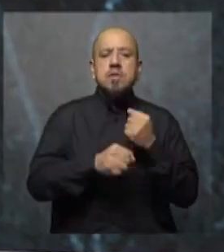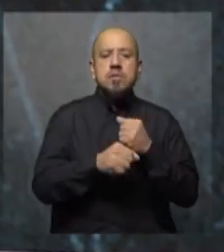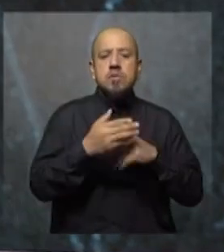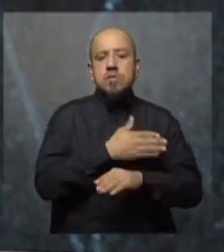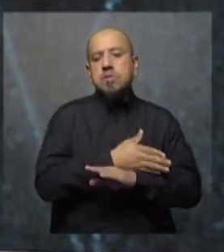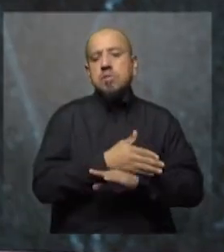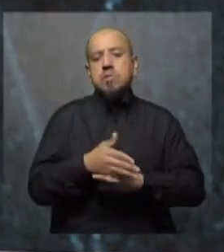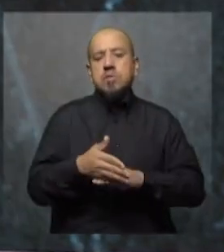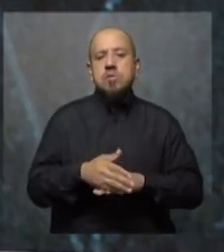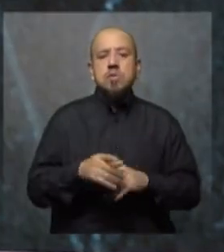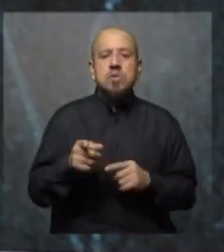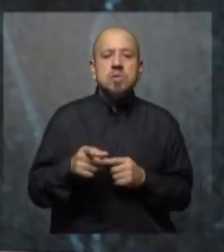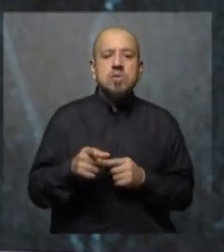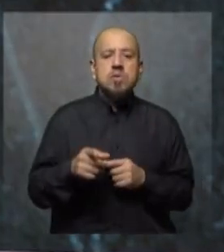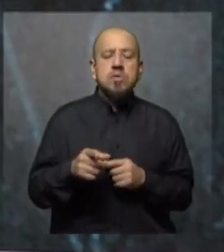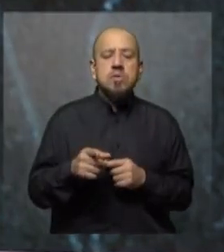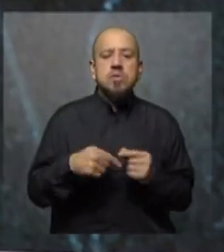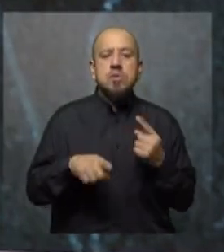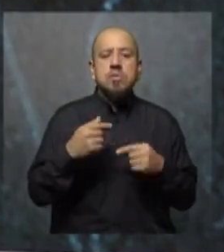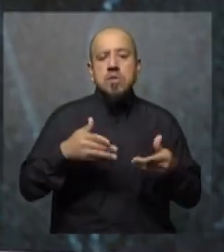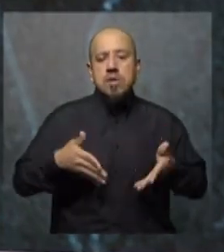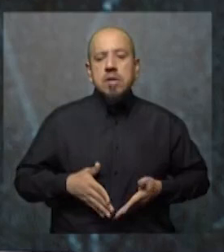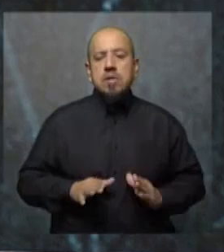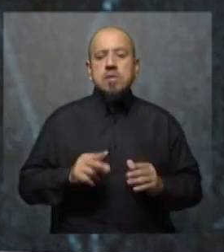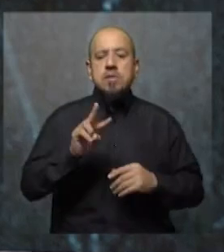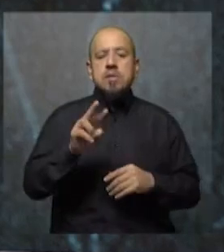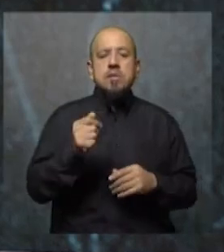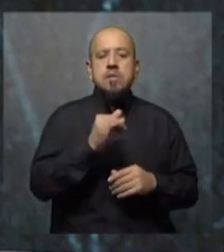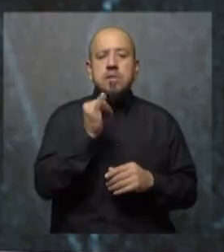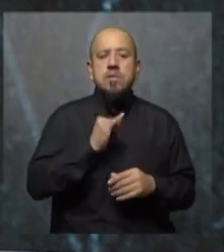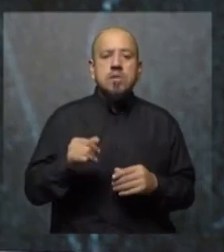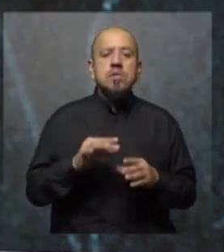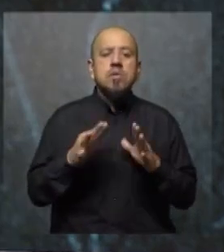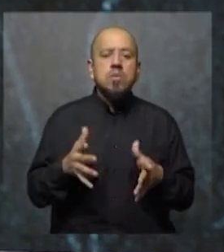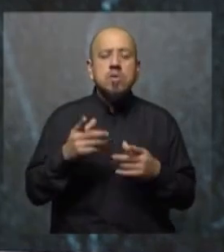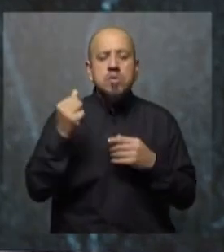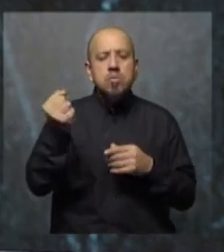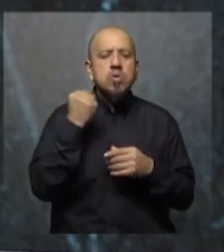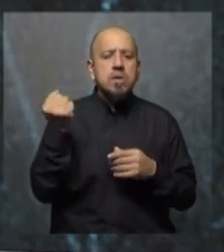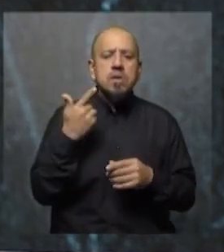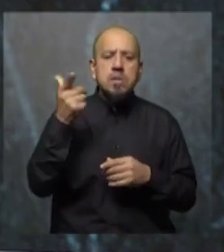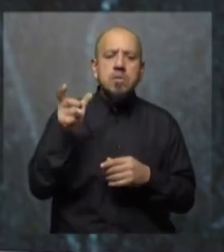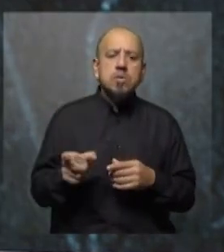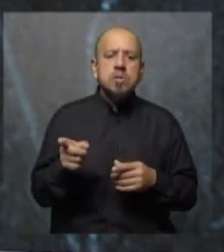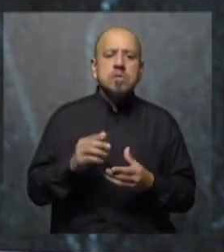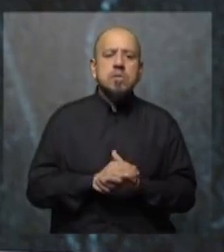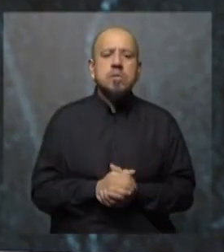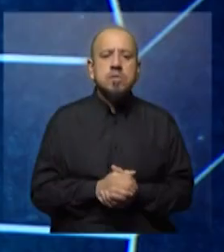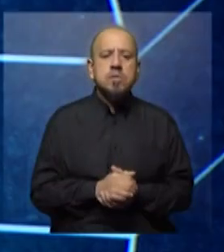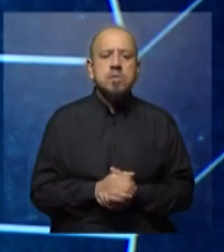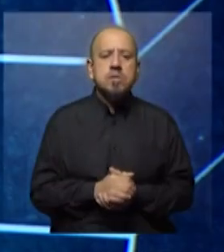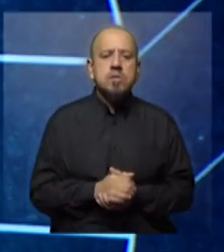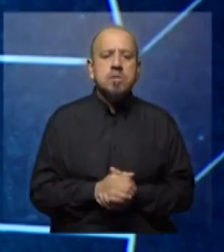casino por el 15 son este después el natalicio de que estamos hablando del cual Cuál es la importancia de su figura bueno nosotros